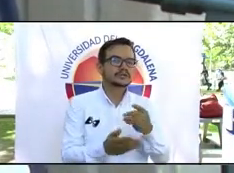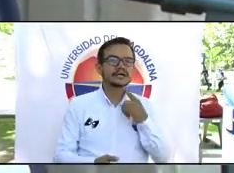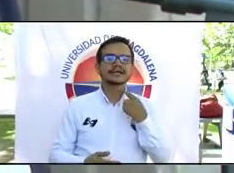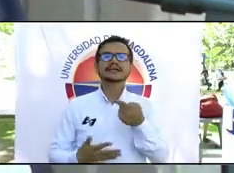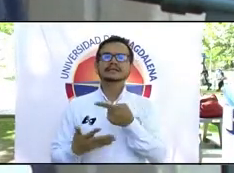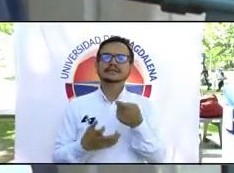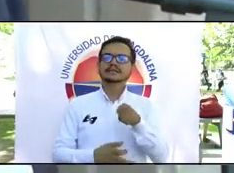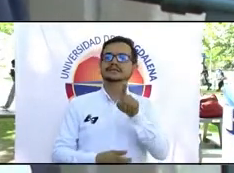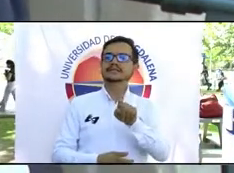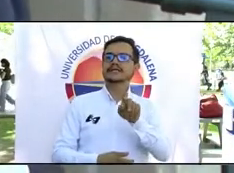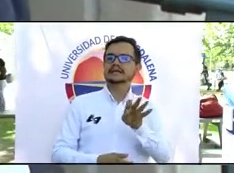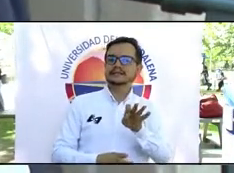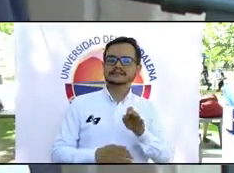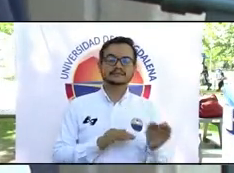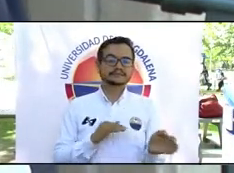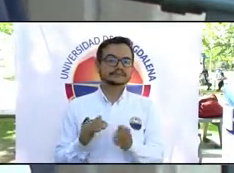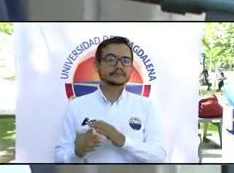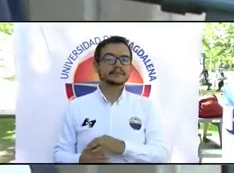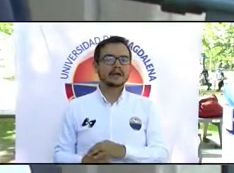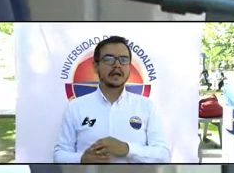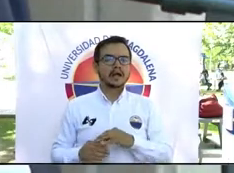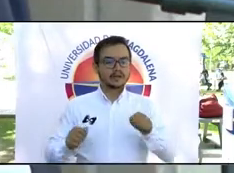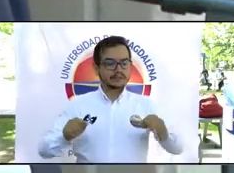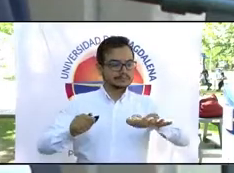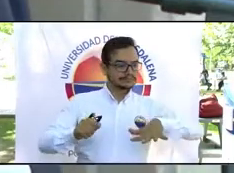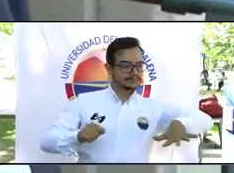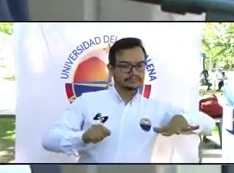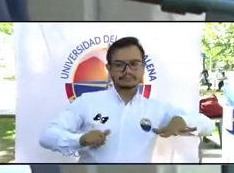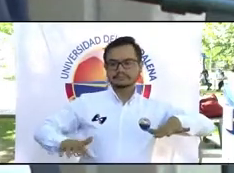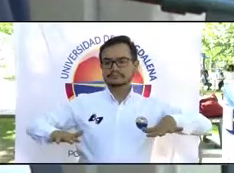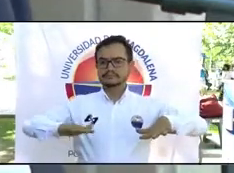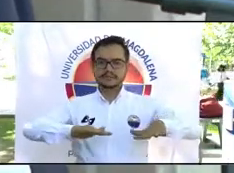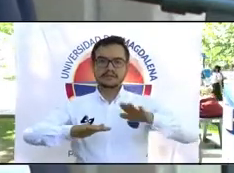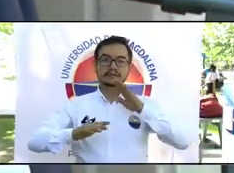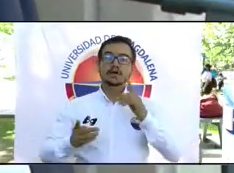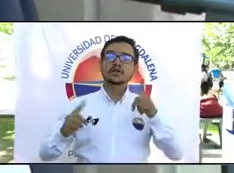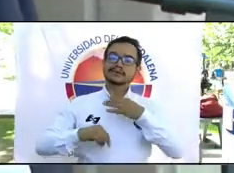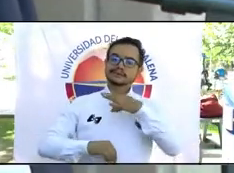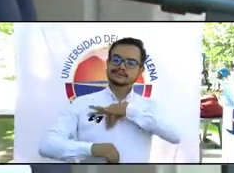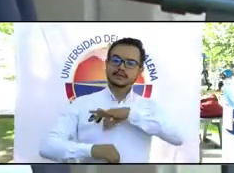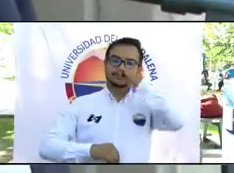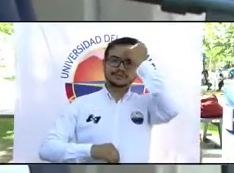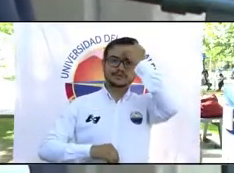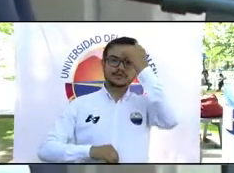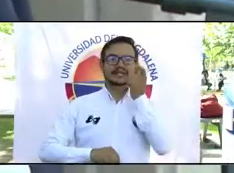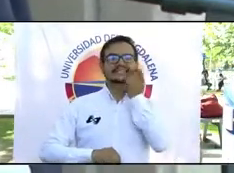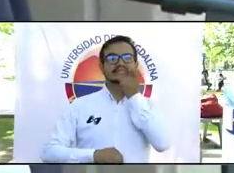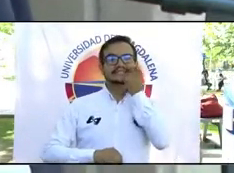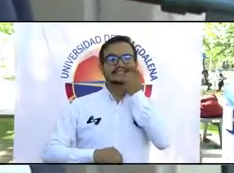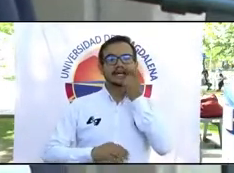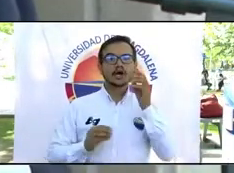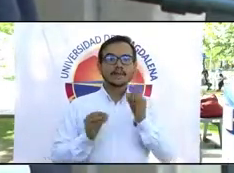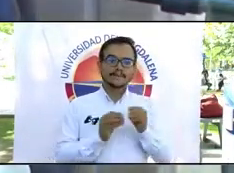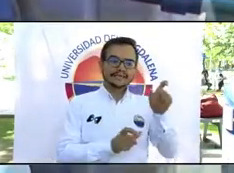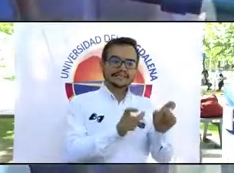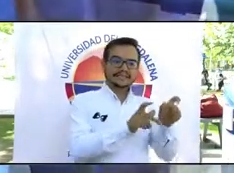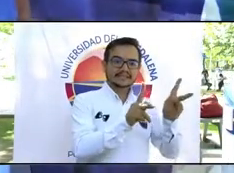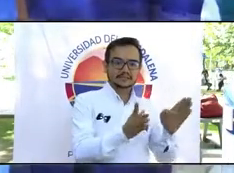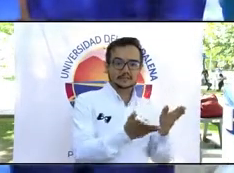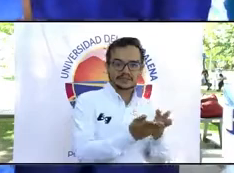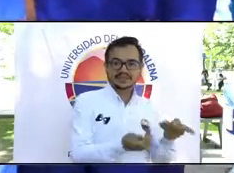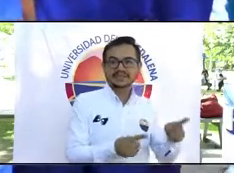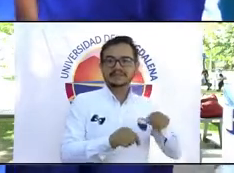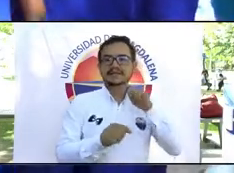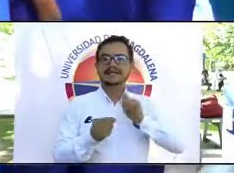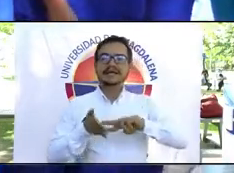semestralmente. En estos dos escenarios también se benefician docentes del programa de odontología y estudiantes y docentes del programa